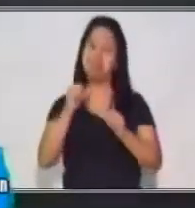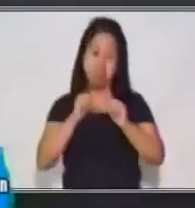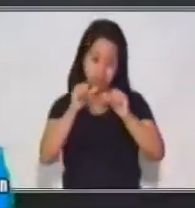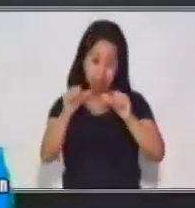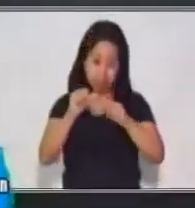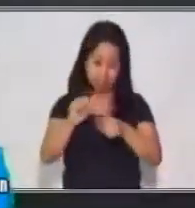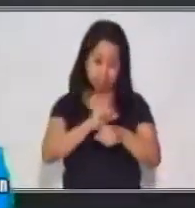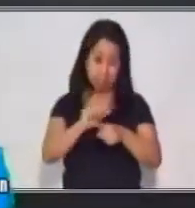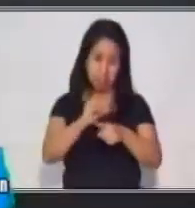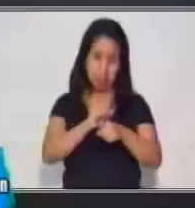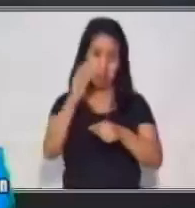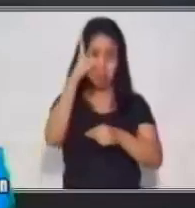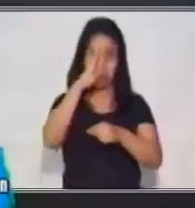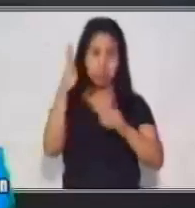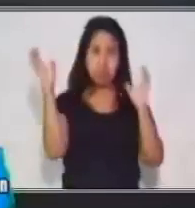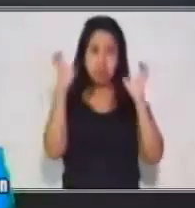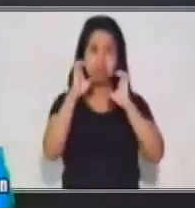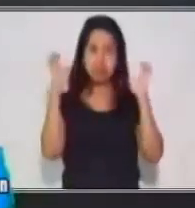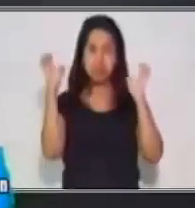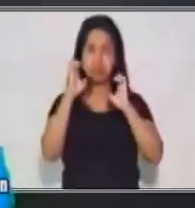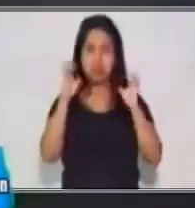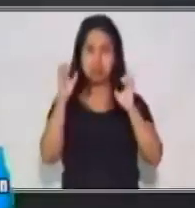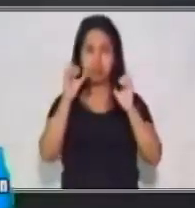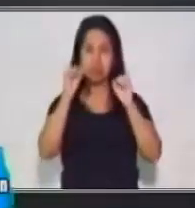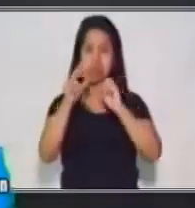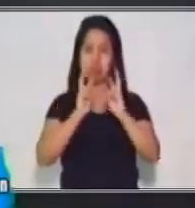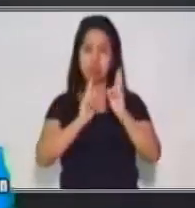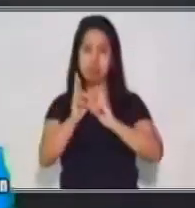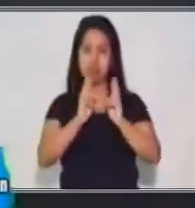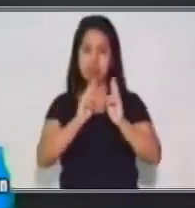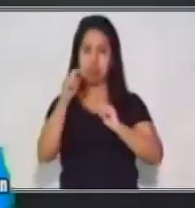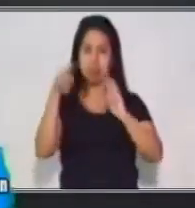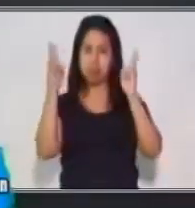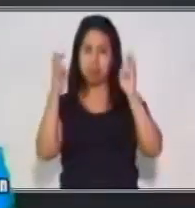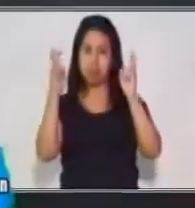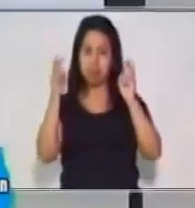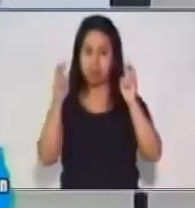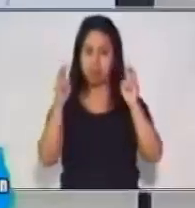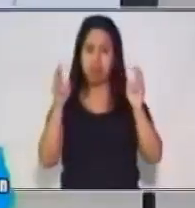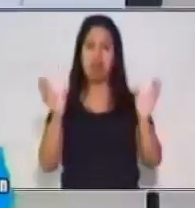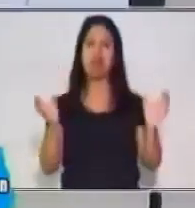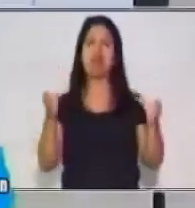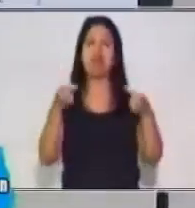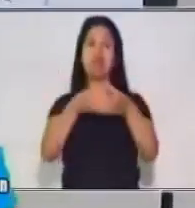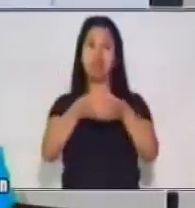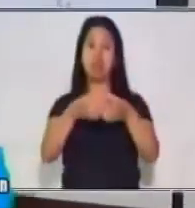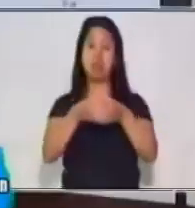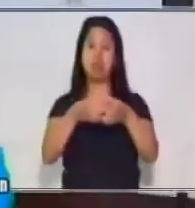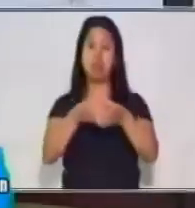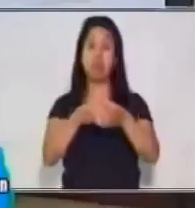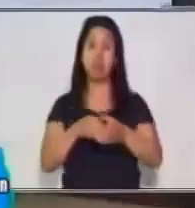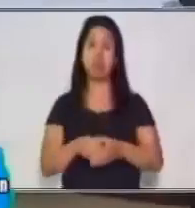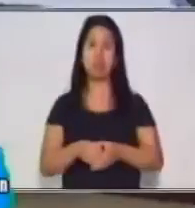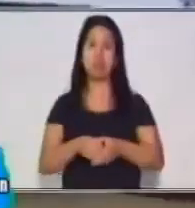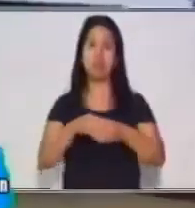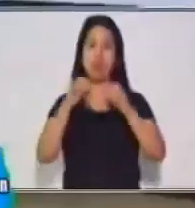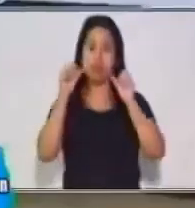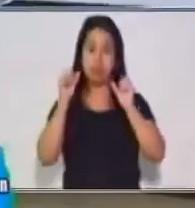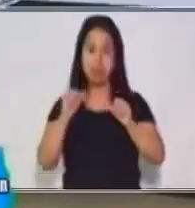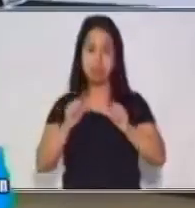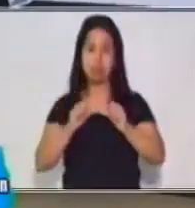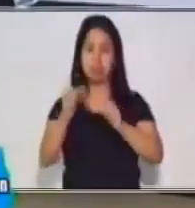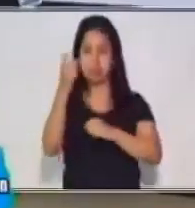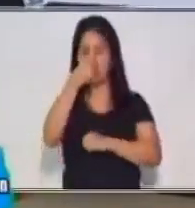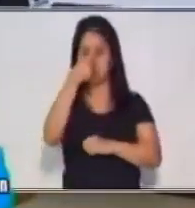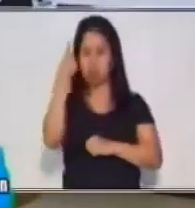que hemos recopilado. Y con esto estamos terminando la clase del día de hoy. Espero te haya gustado.